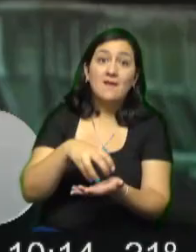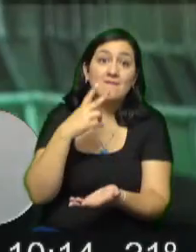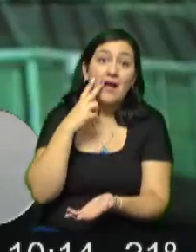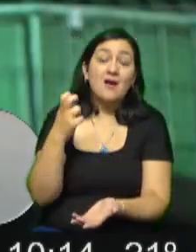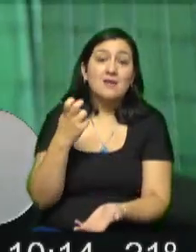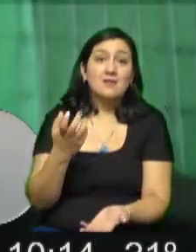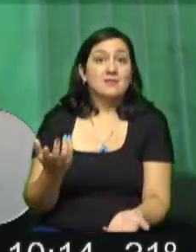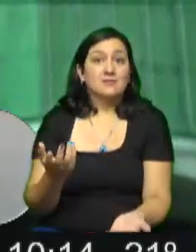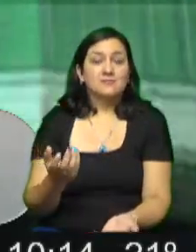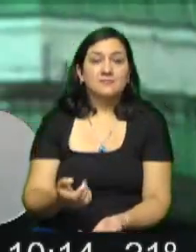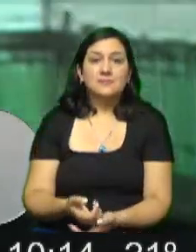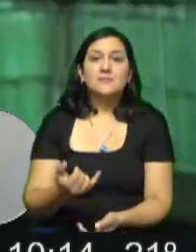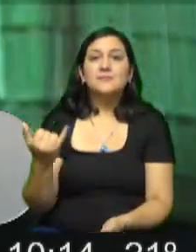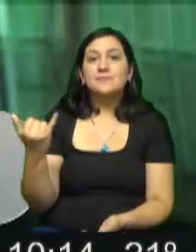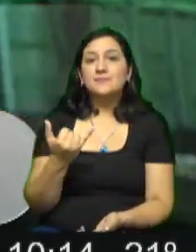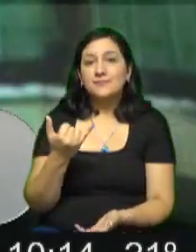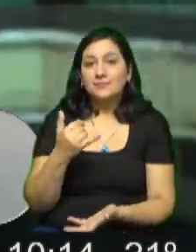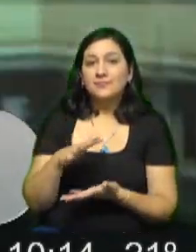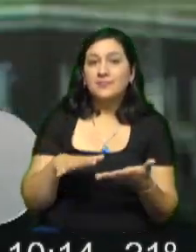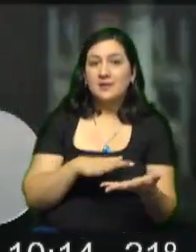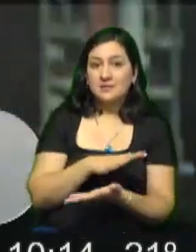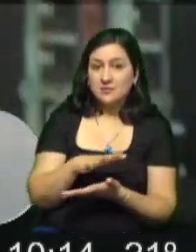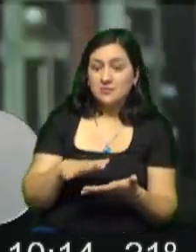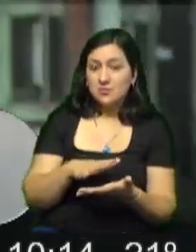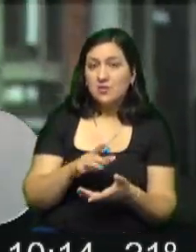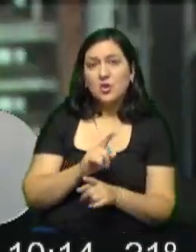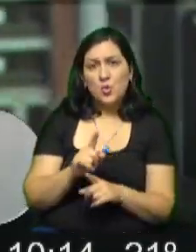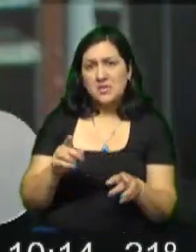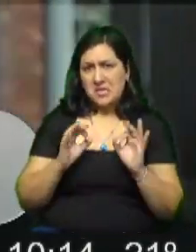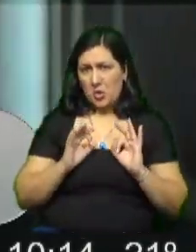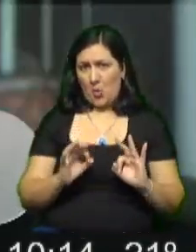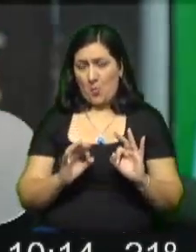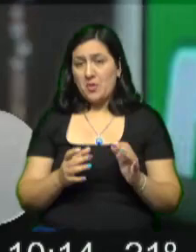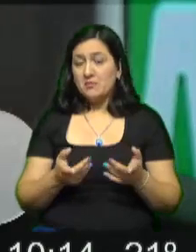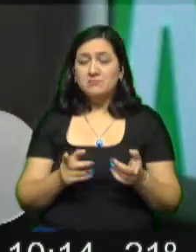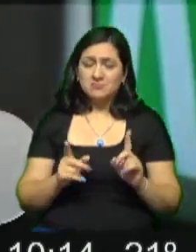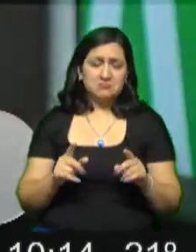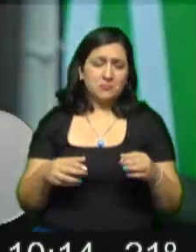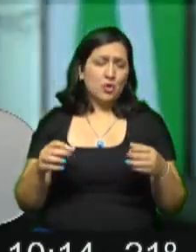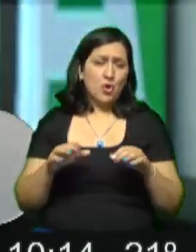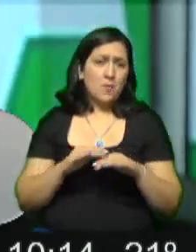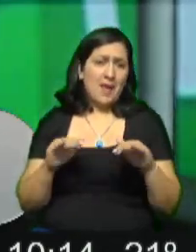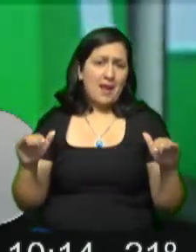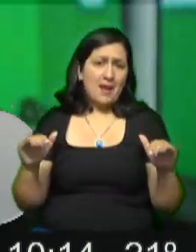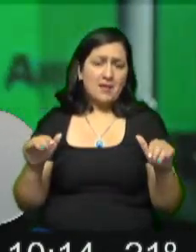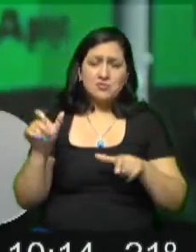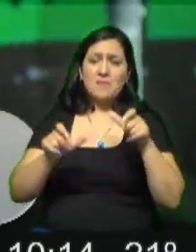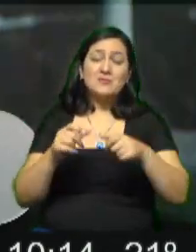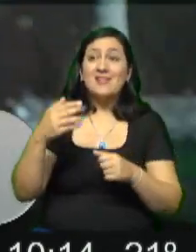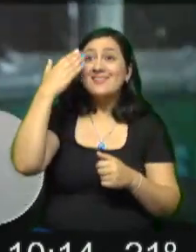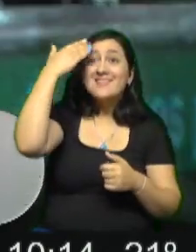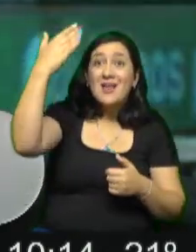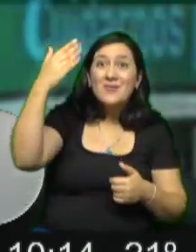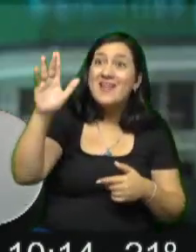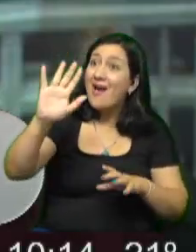una situación que, lejos de ser incómoda, al contrario, es halagüeña, que es que una persona te salude, ¿no?